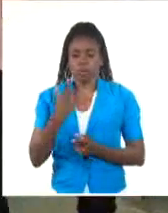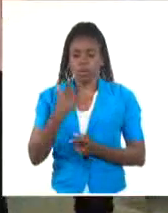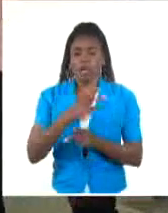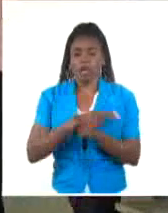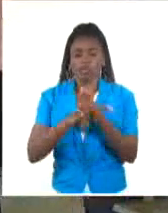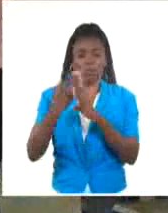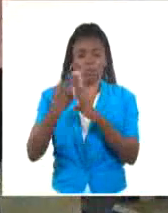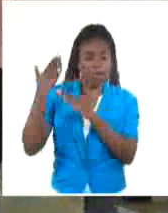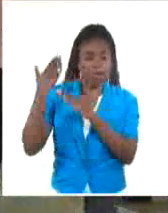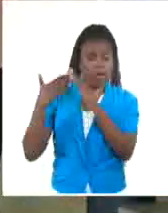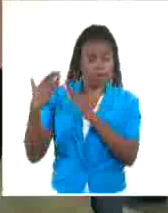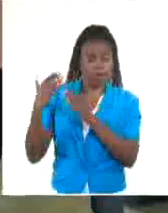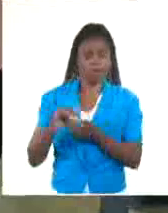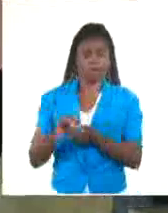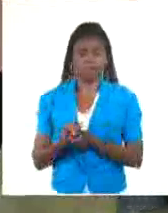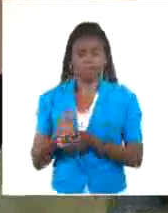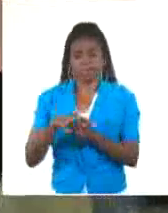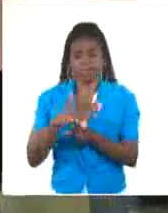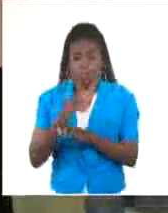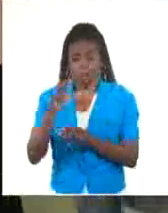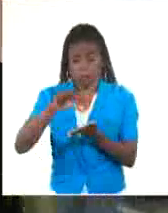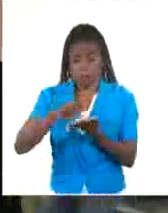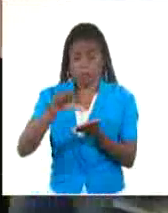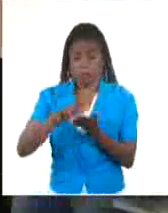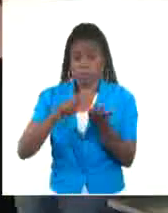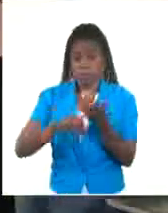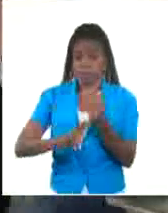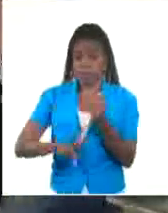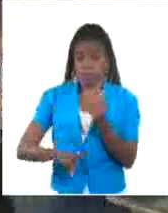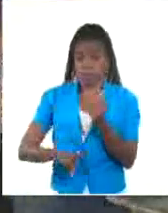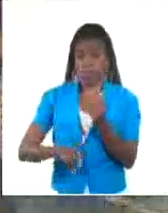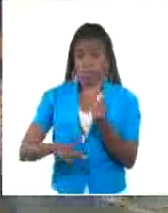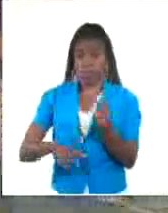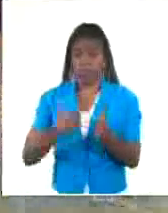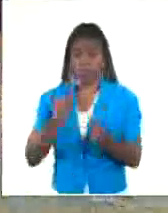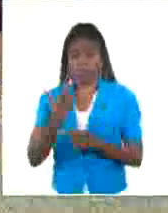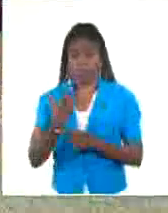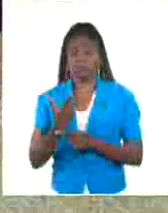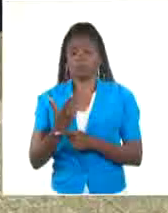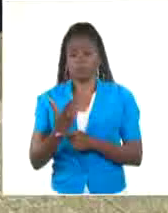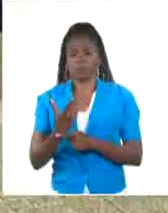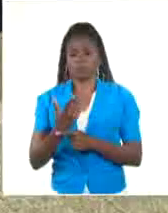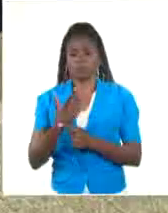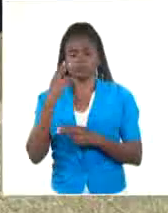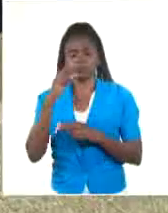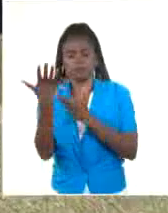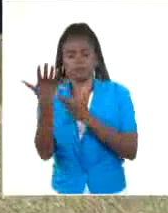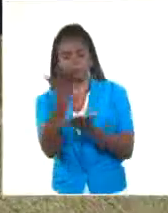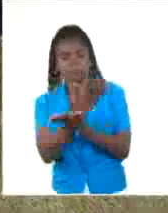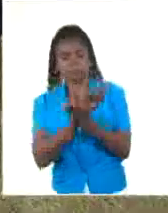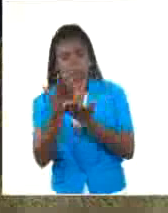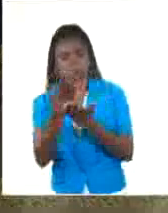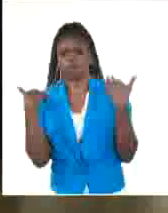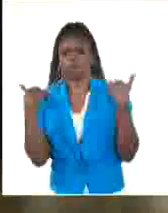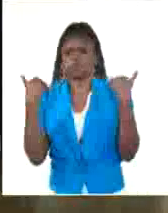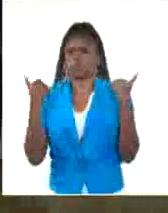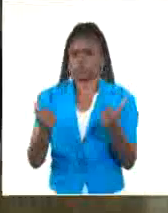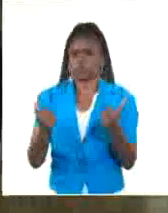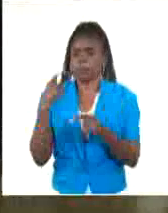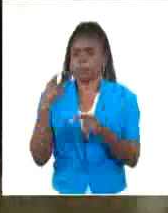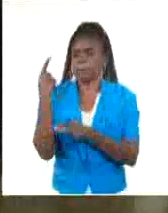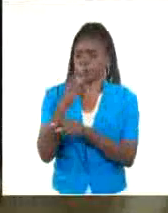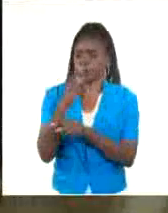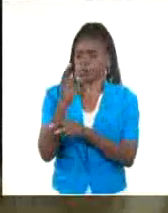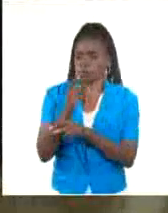culturales. Luego, en el Centro Provincial para la Enseñanza Artística, se produjo un fructífero intercambio con directivos, profesores